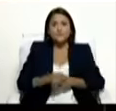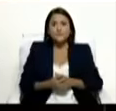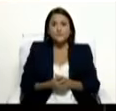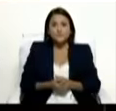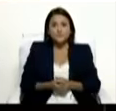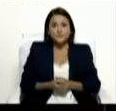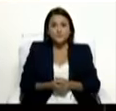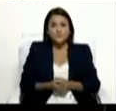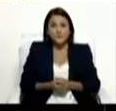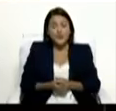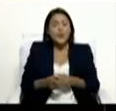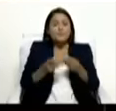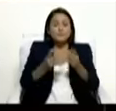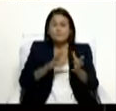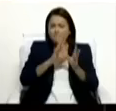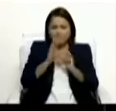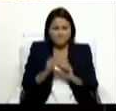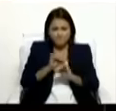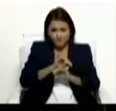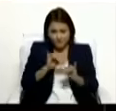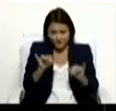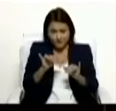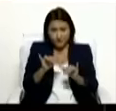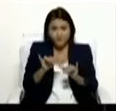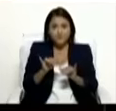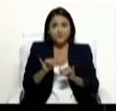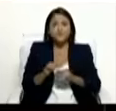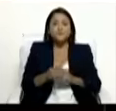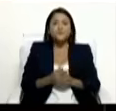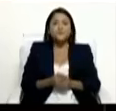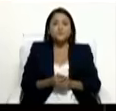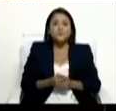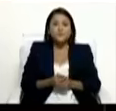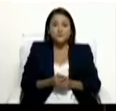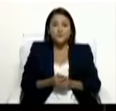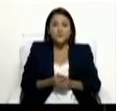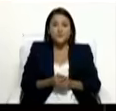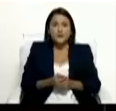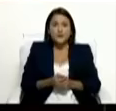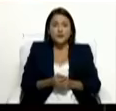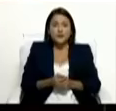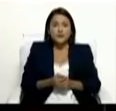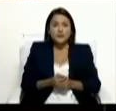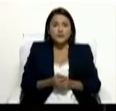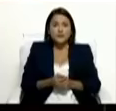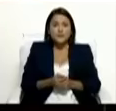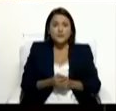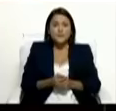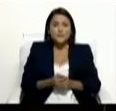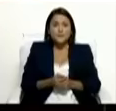Para terminar de completar la práctica de barbarie,